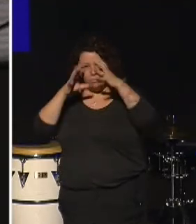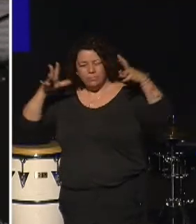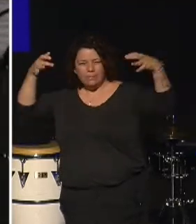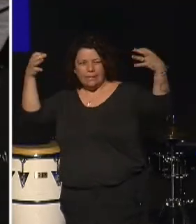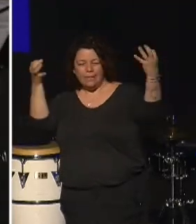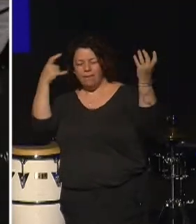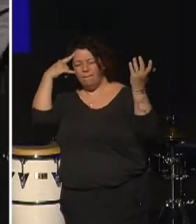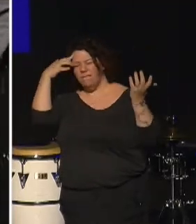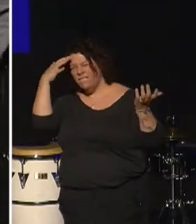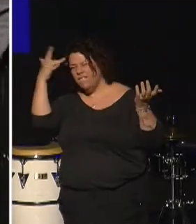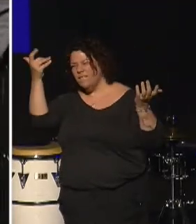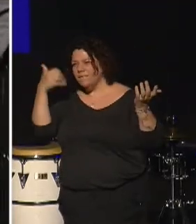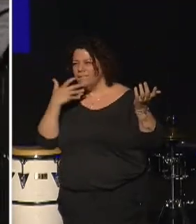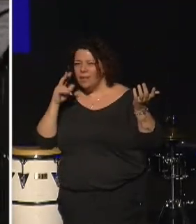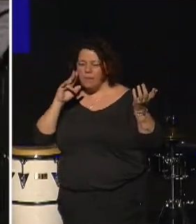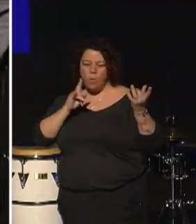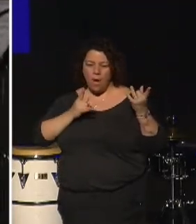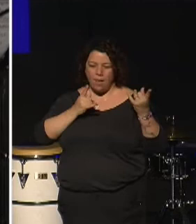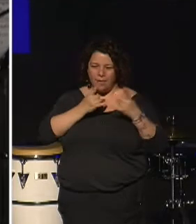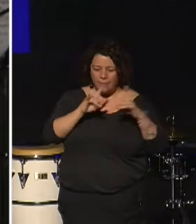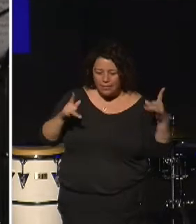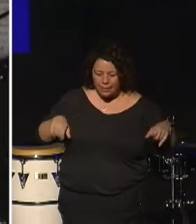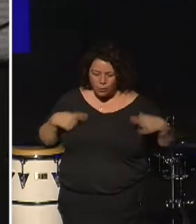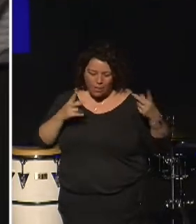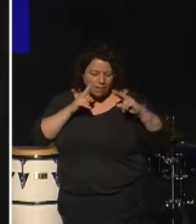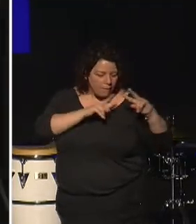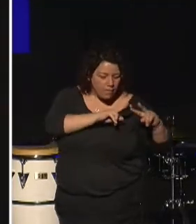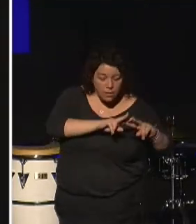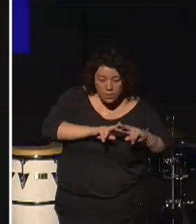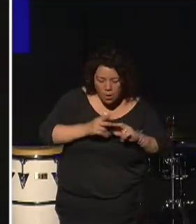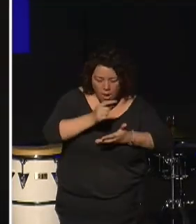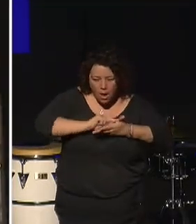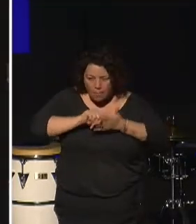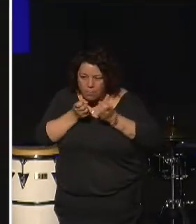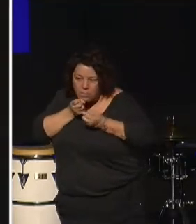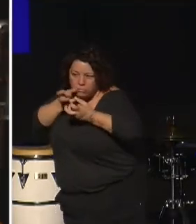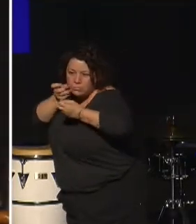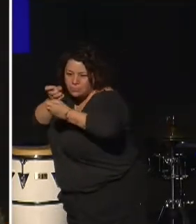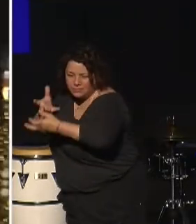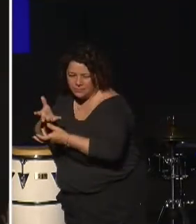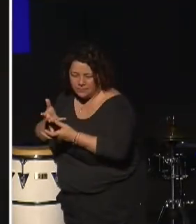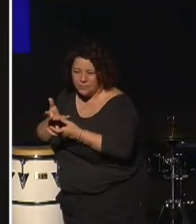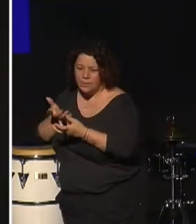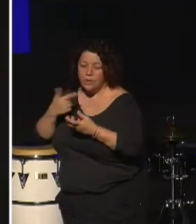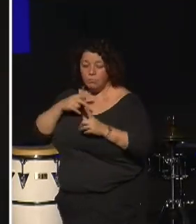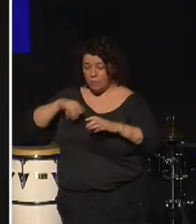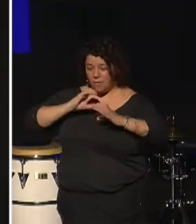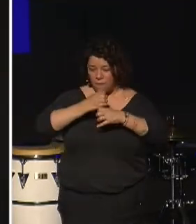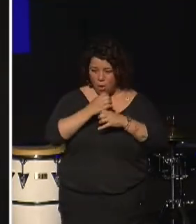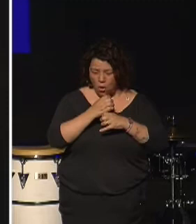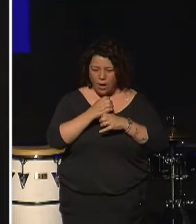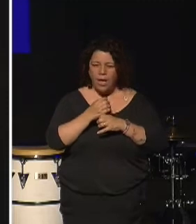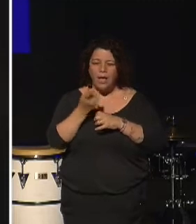era con pues ver la naturaleza y poder contar todo lo que ocurría en la naturaleza. Yo soy bióloga,